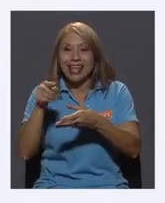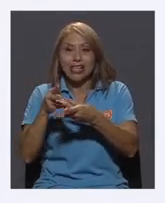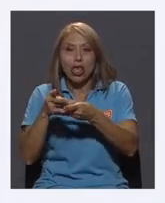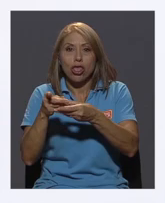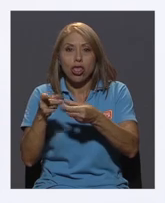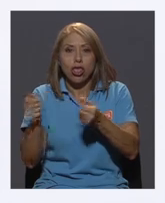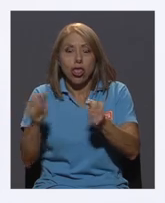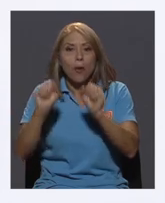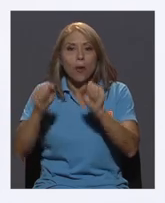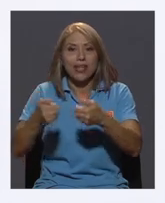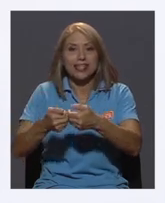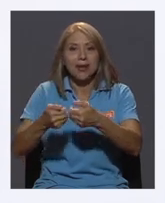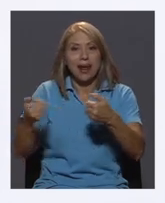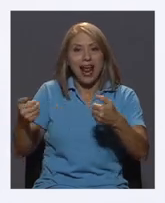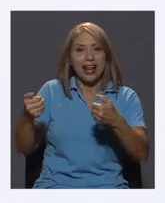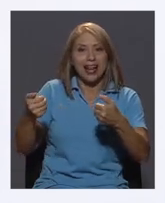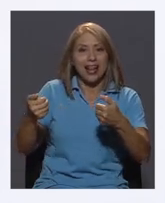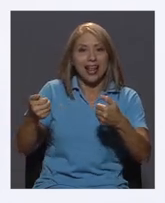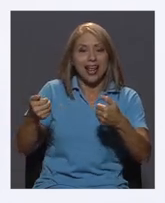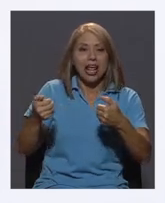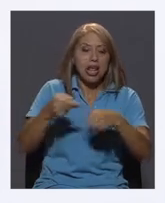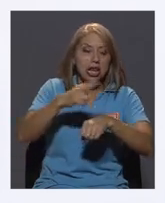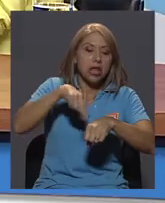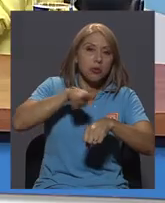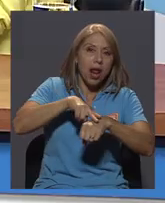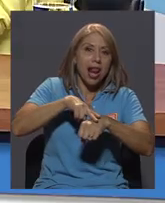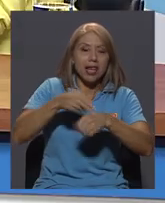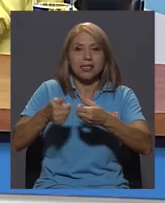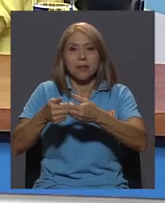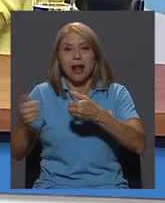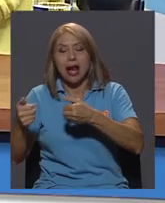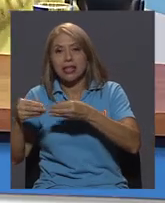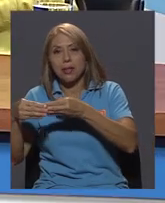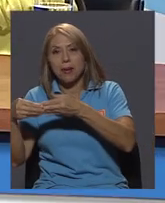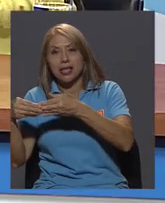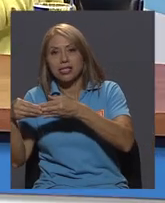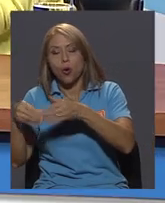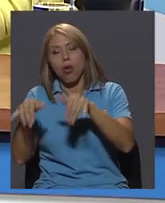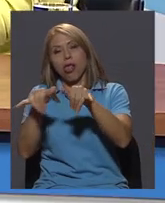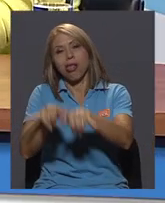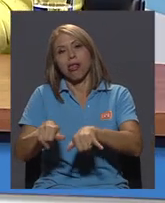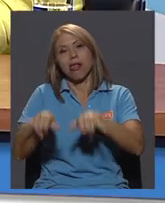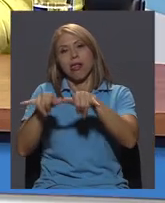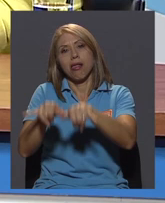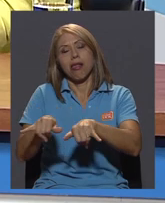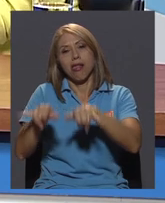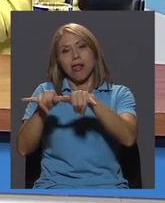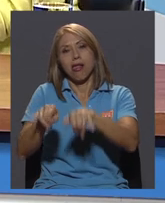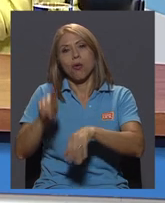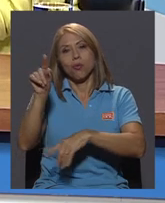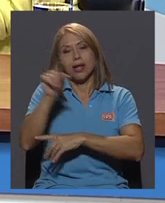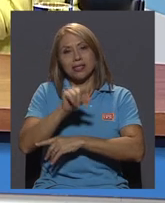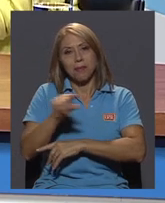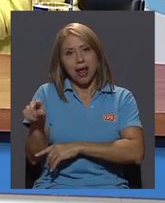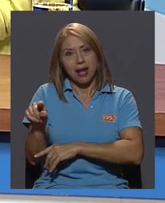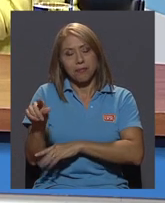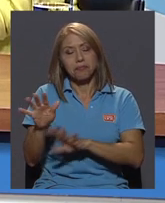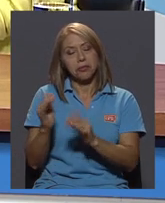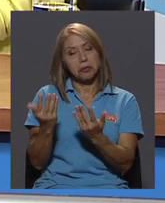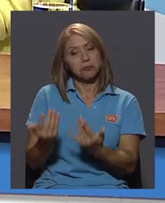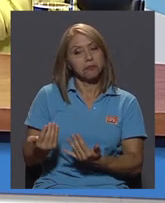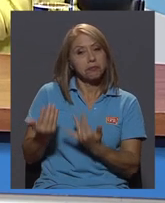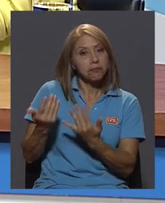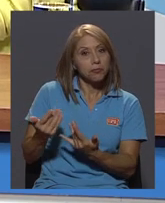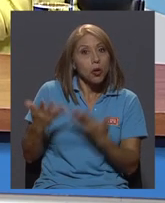orgánica y así poder separar un micro plástico de la materia orgánica eso se dejó un una semana y reposo y una vez que se